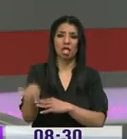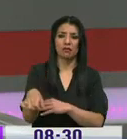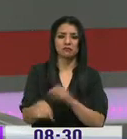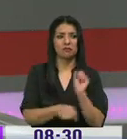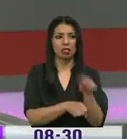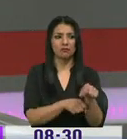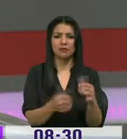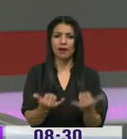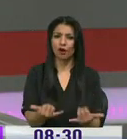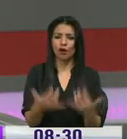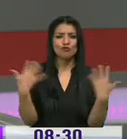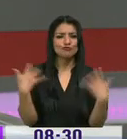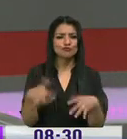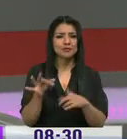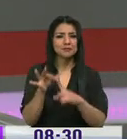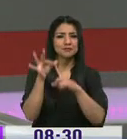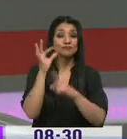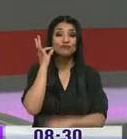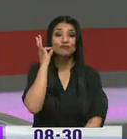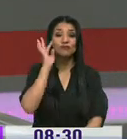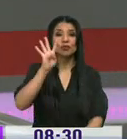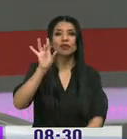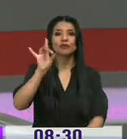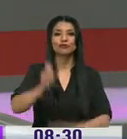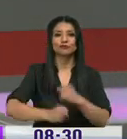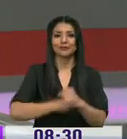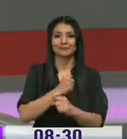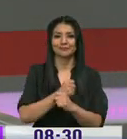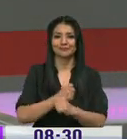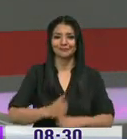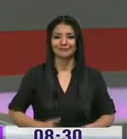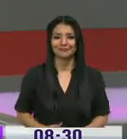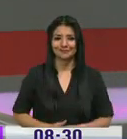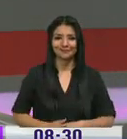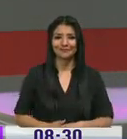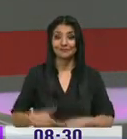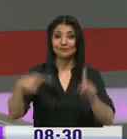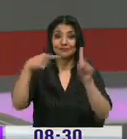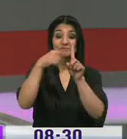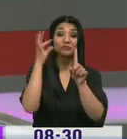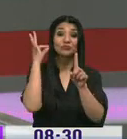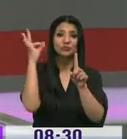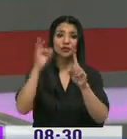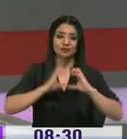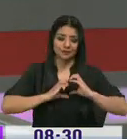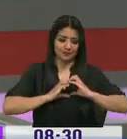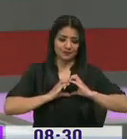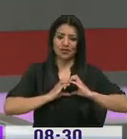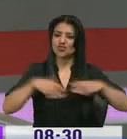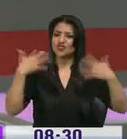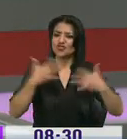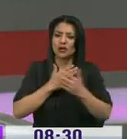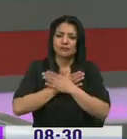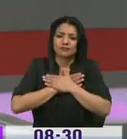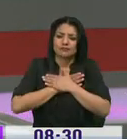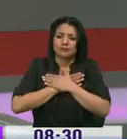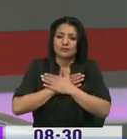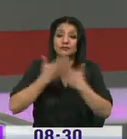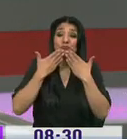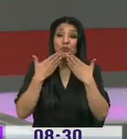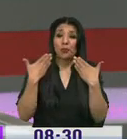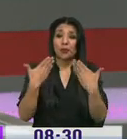un poco de una mujer de 48 años de edad. Ella con su corazón, puede tener un corazón enorme, ha conmovido a